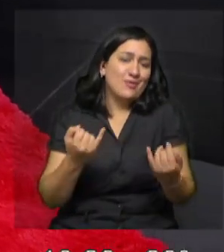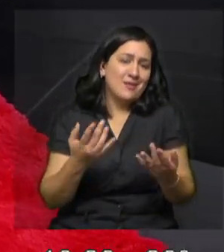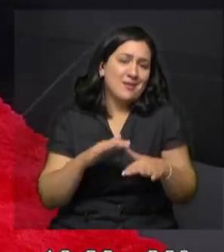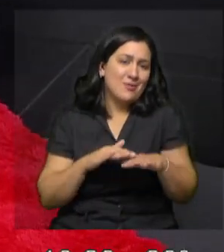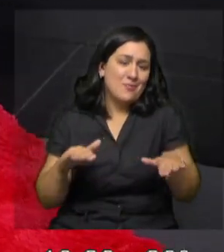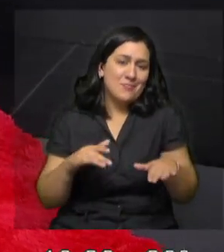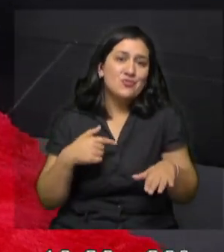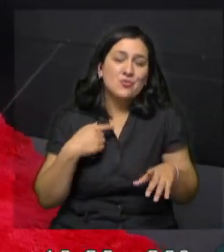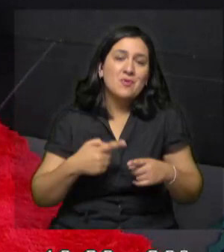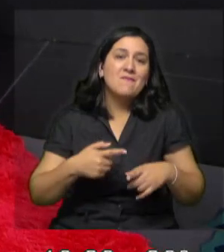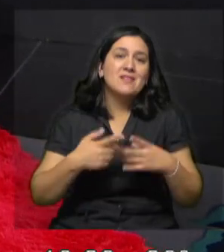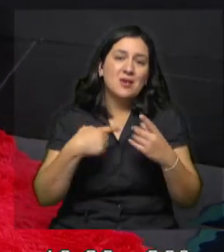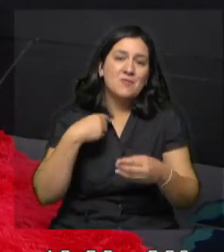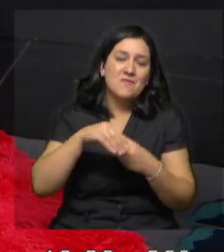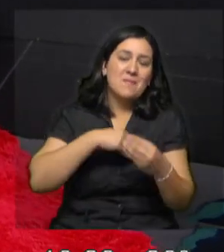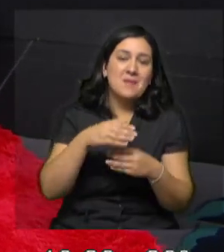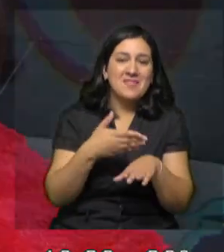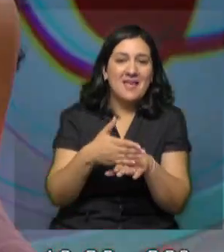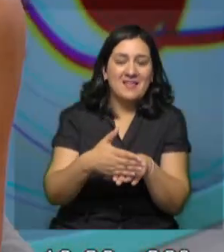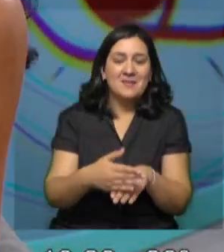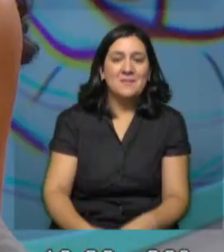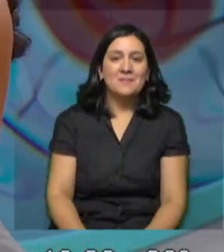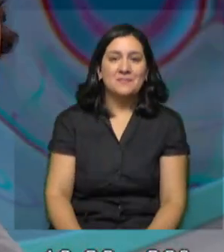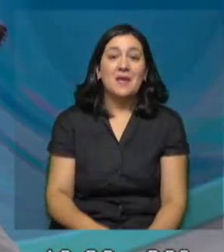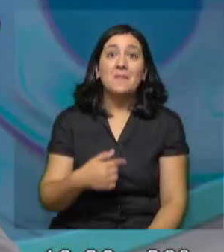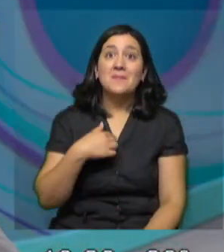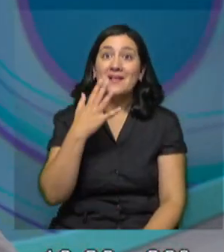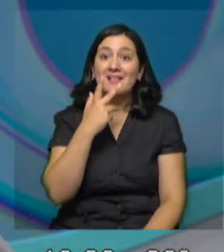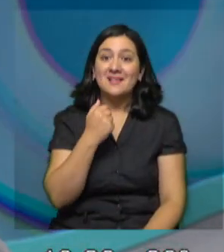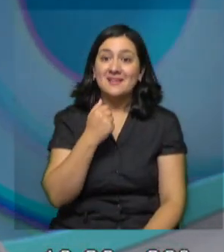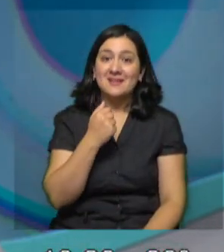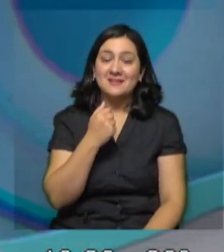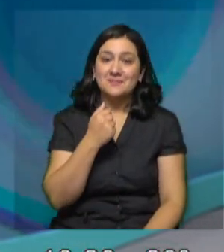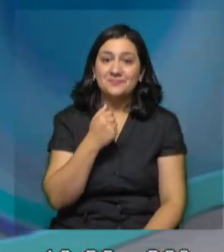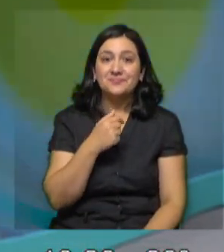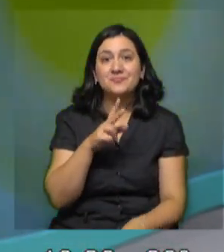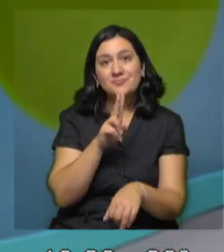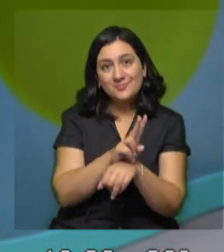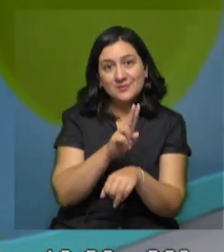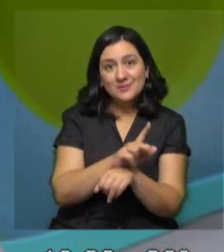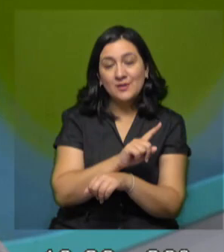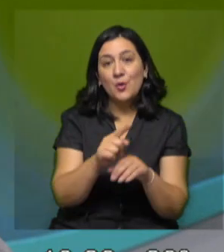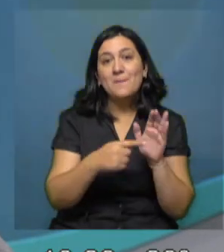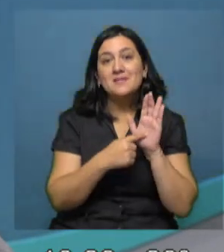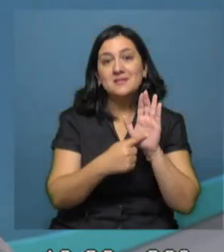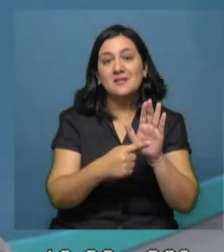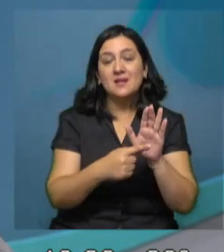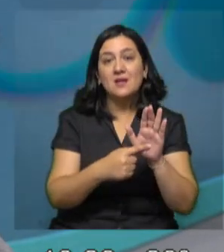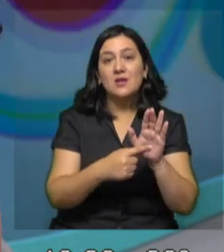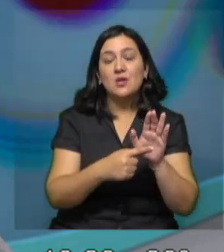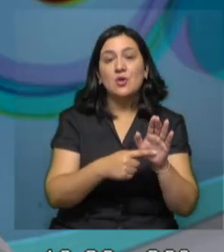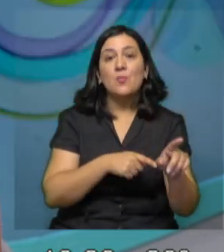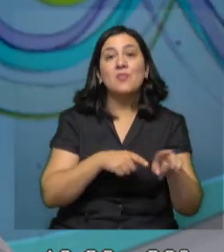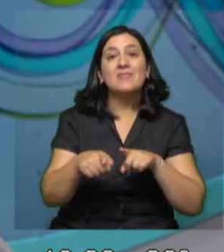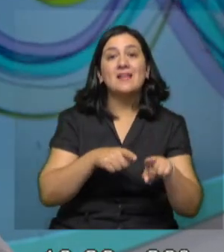a festejar con mi familia más tarde igual. A mí me parece muy bien. A mí me encantaría cuidarte y no presentarte como el técnico de la selección, porque